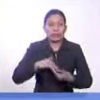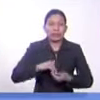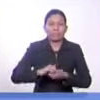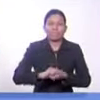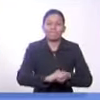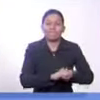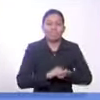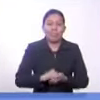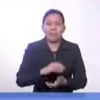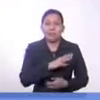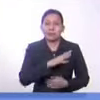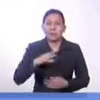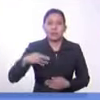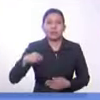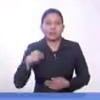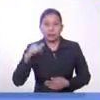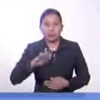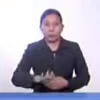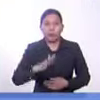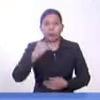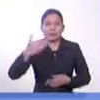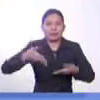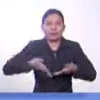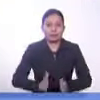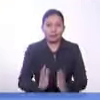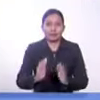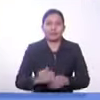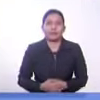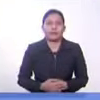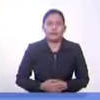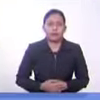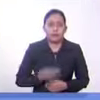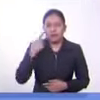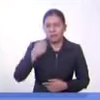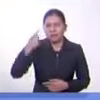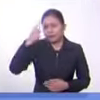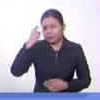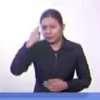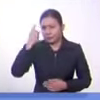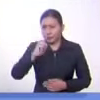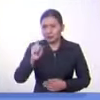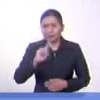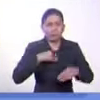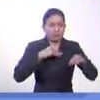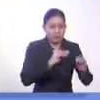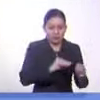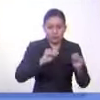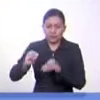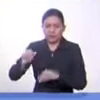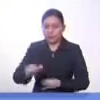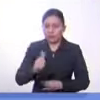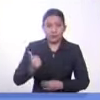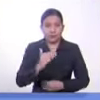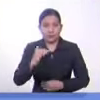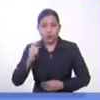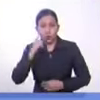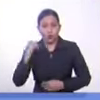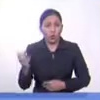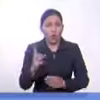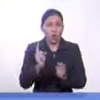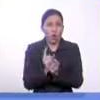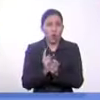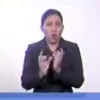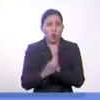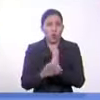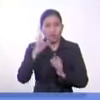sus seres queridos en su país natal. No debemos pensar que el hecho de irnos a otro país y conocer nuevas culturas nos